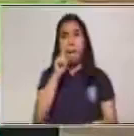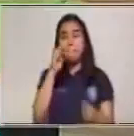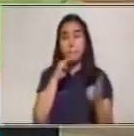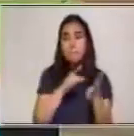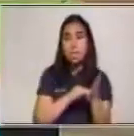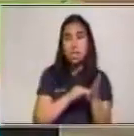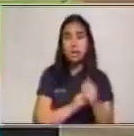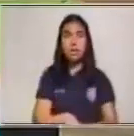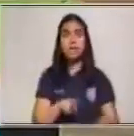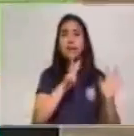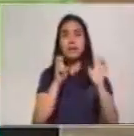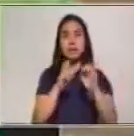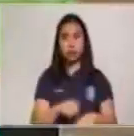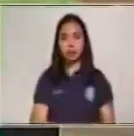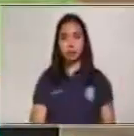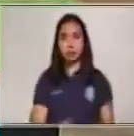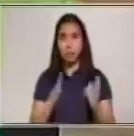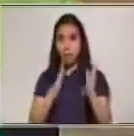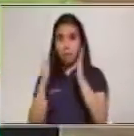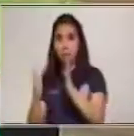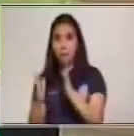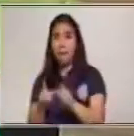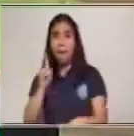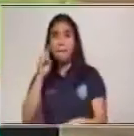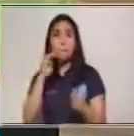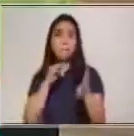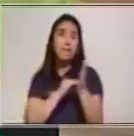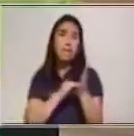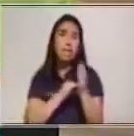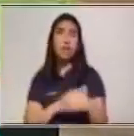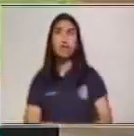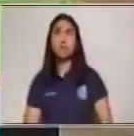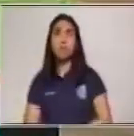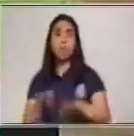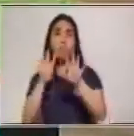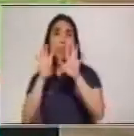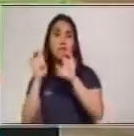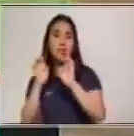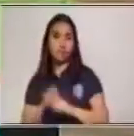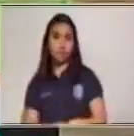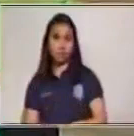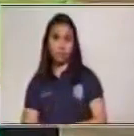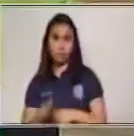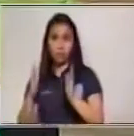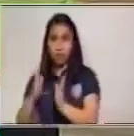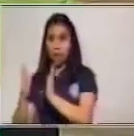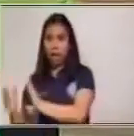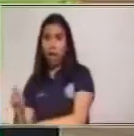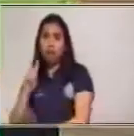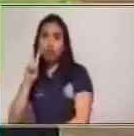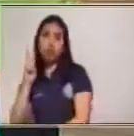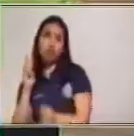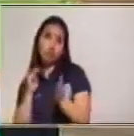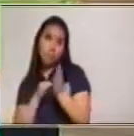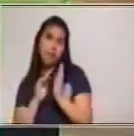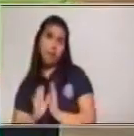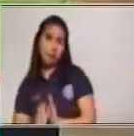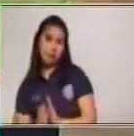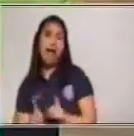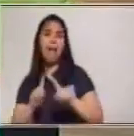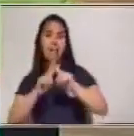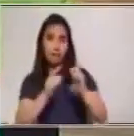una secuencia, porque la secuencia puede ser en pasos de algún método o los pasos de